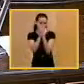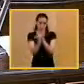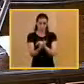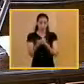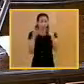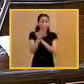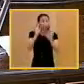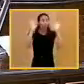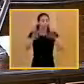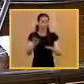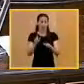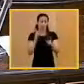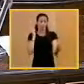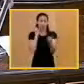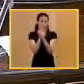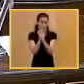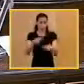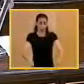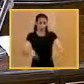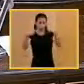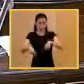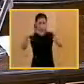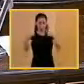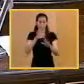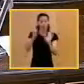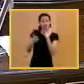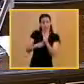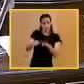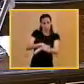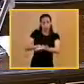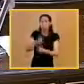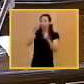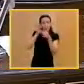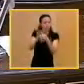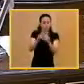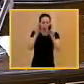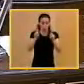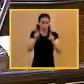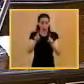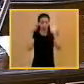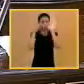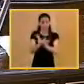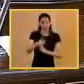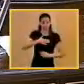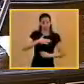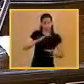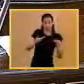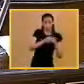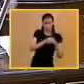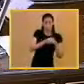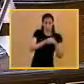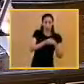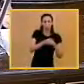enfrentamiento insaciable con algunas leyes del Gobierno, concretamente las educativas, impide que la posición crítica del BNG respecto